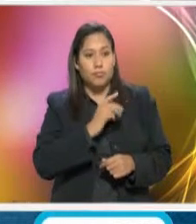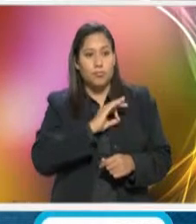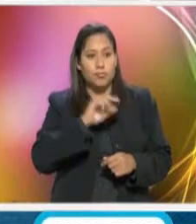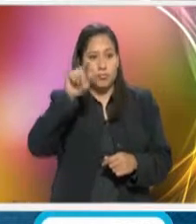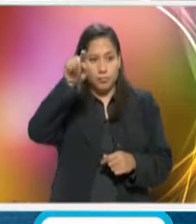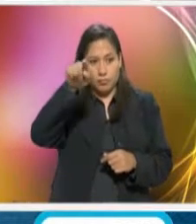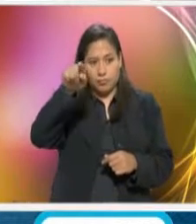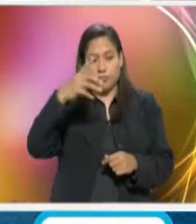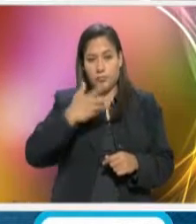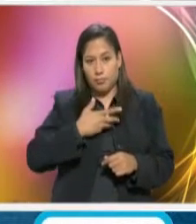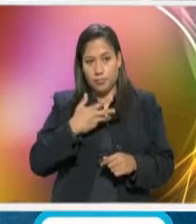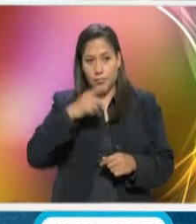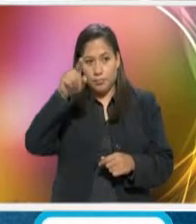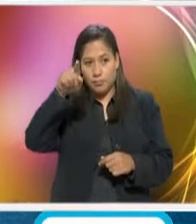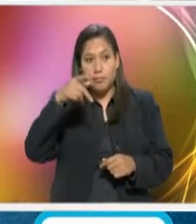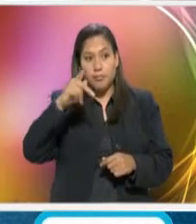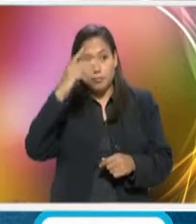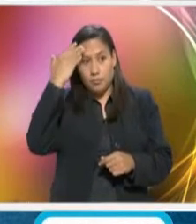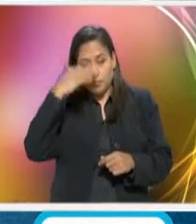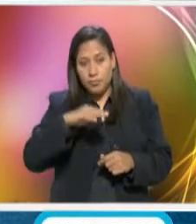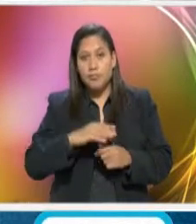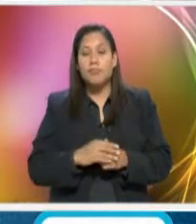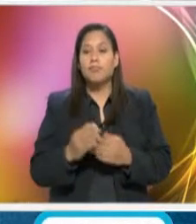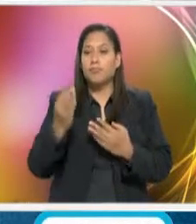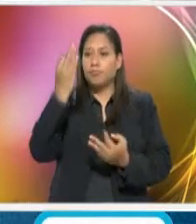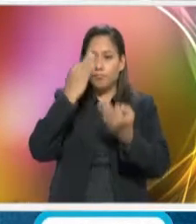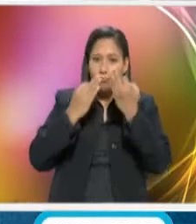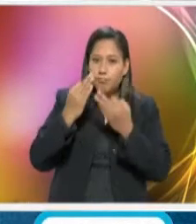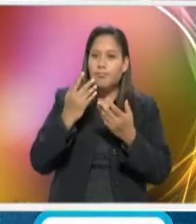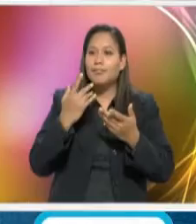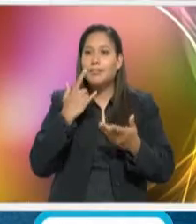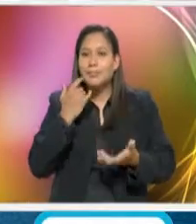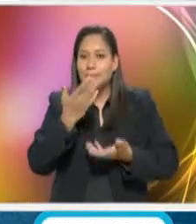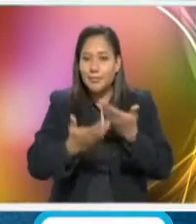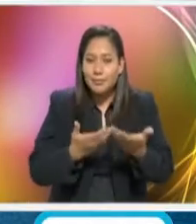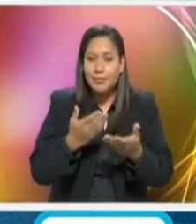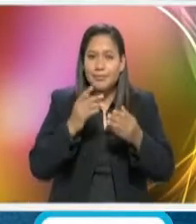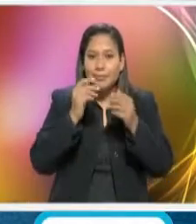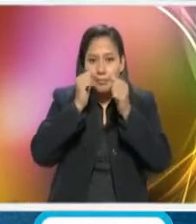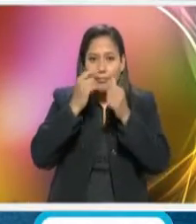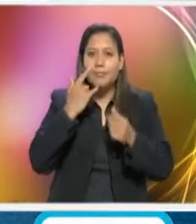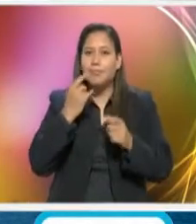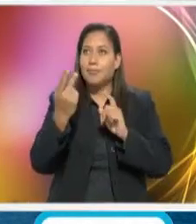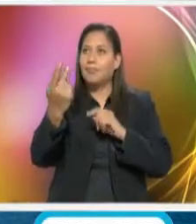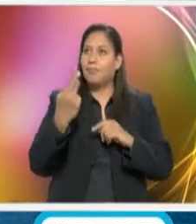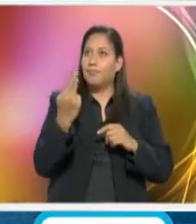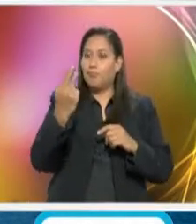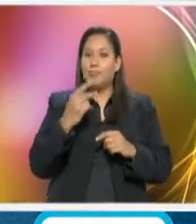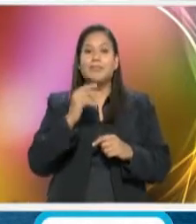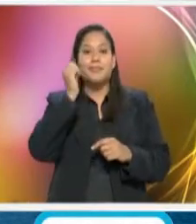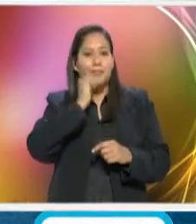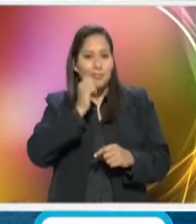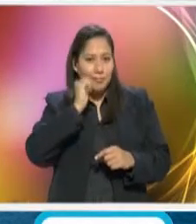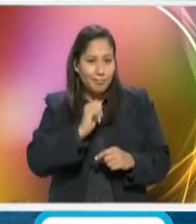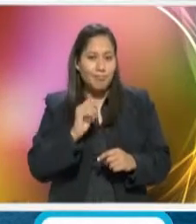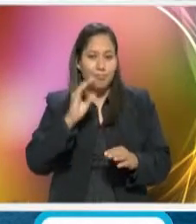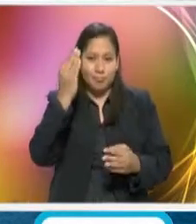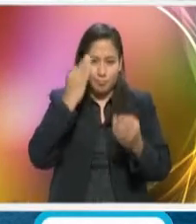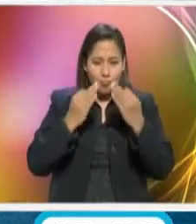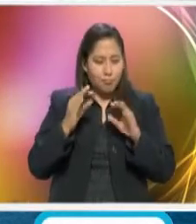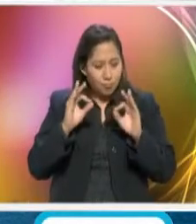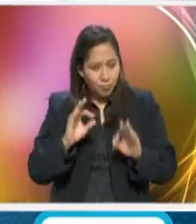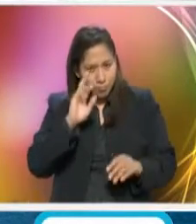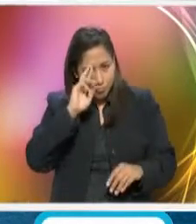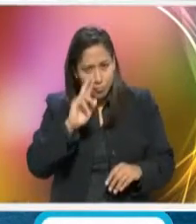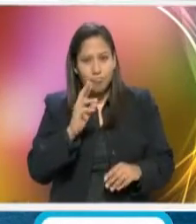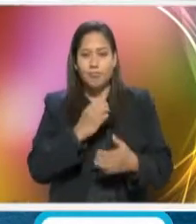en ellos, pero sobre todo sabes también que el trato entre los locatarios y los clientes, que siempre ha sido un trato digno,